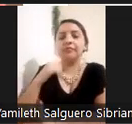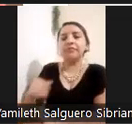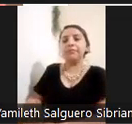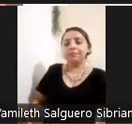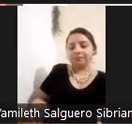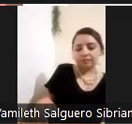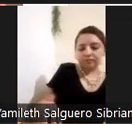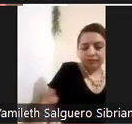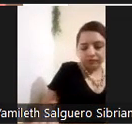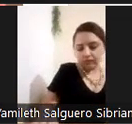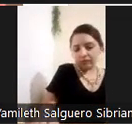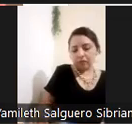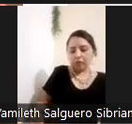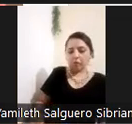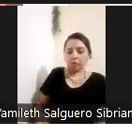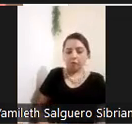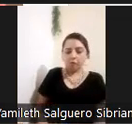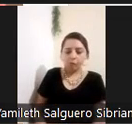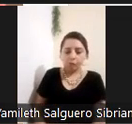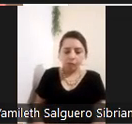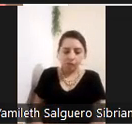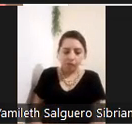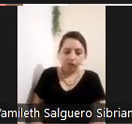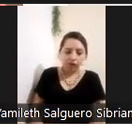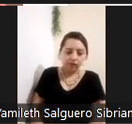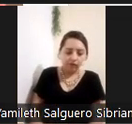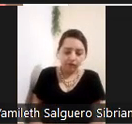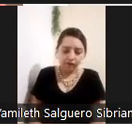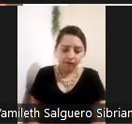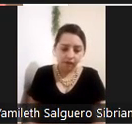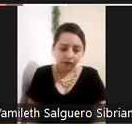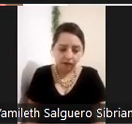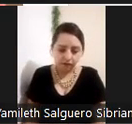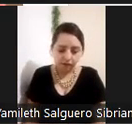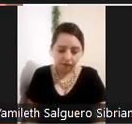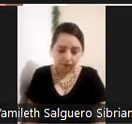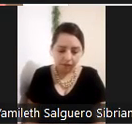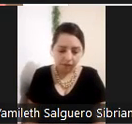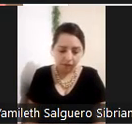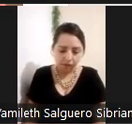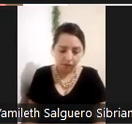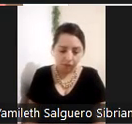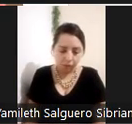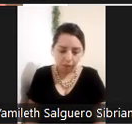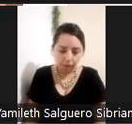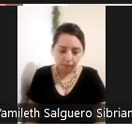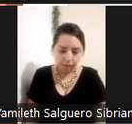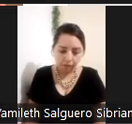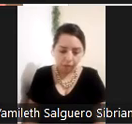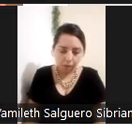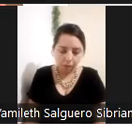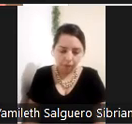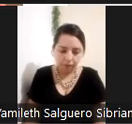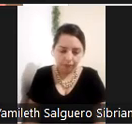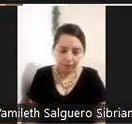decía Henry de bolsos eh Que tengan un blog también ve o un catálogo digital una o